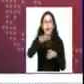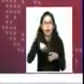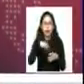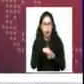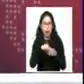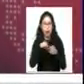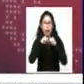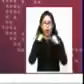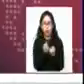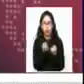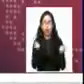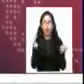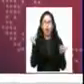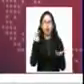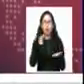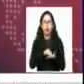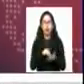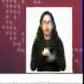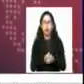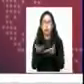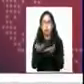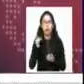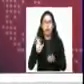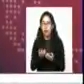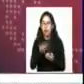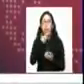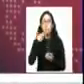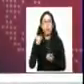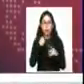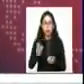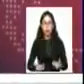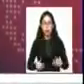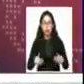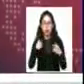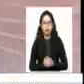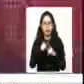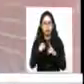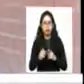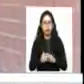Están logrando mejorar su condición de vida, pero también su situación educacional.